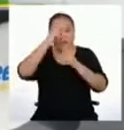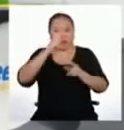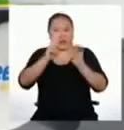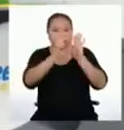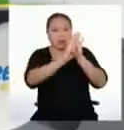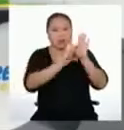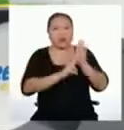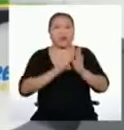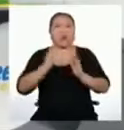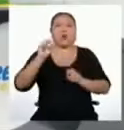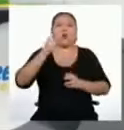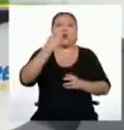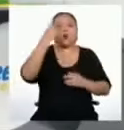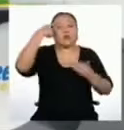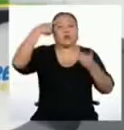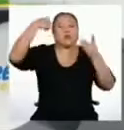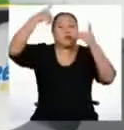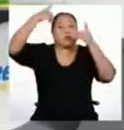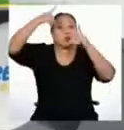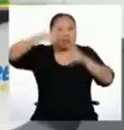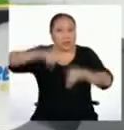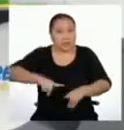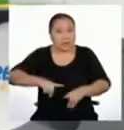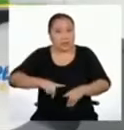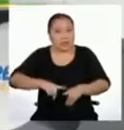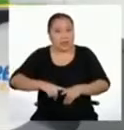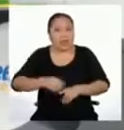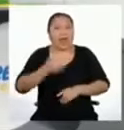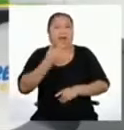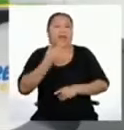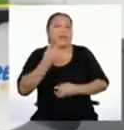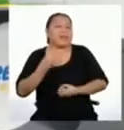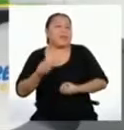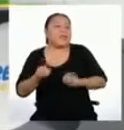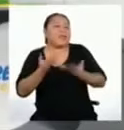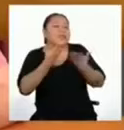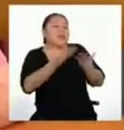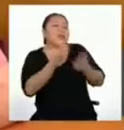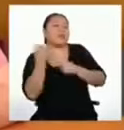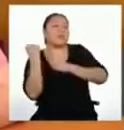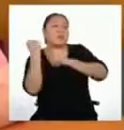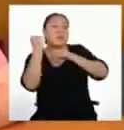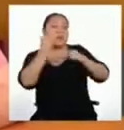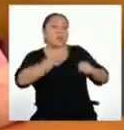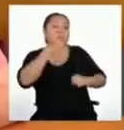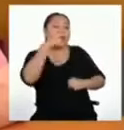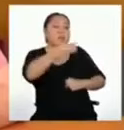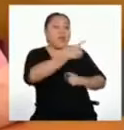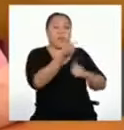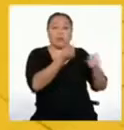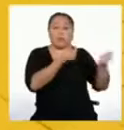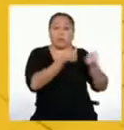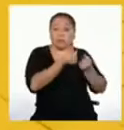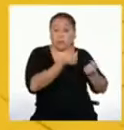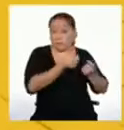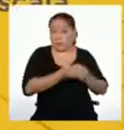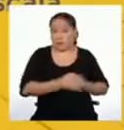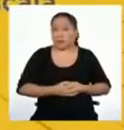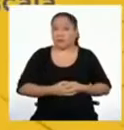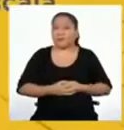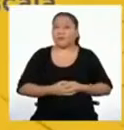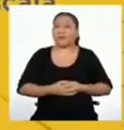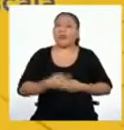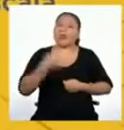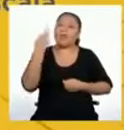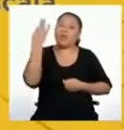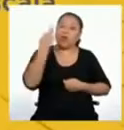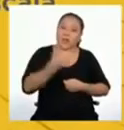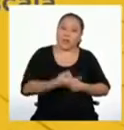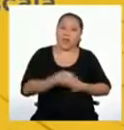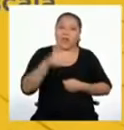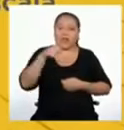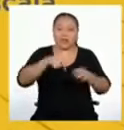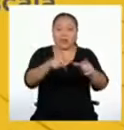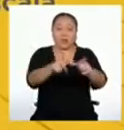decidir a qué manos encargamos las decisiones cruciales de nuestra nación. Es verdad. Es este territorio